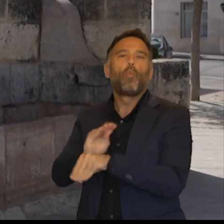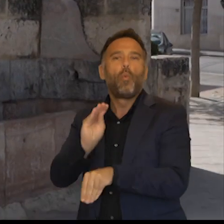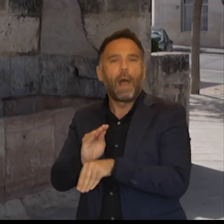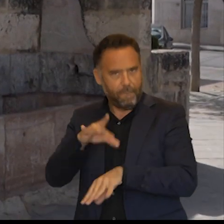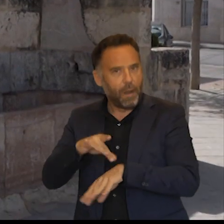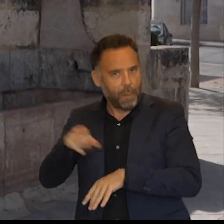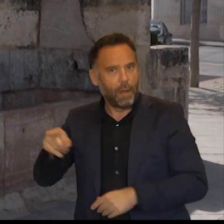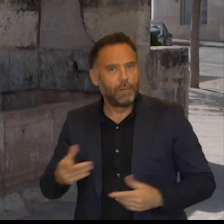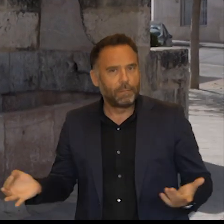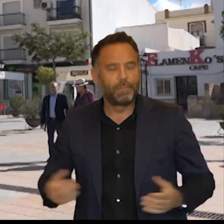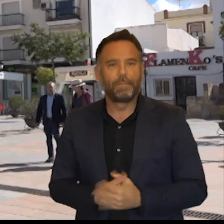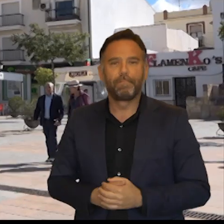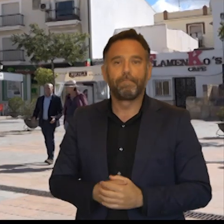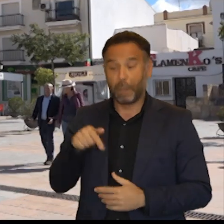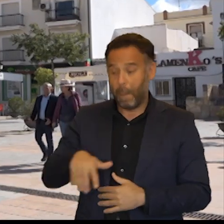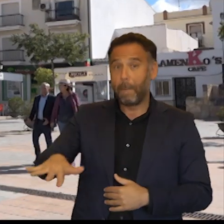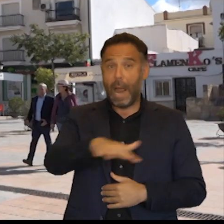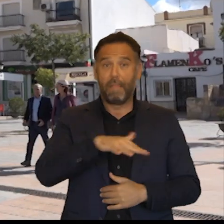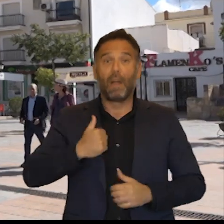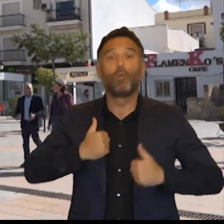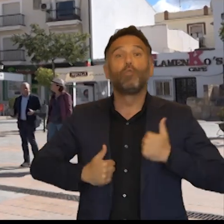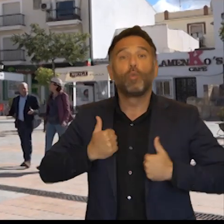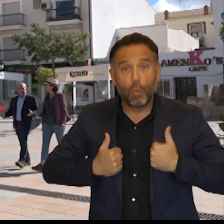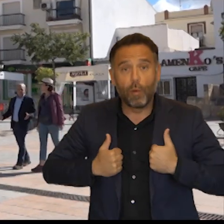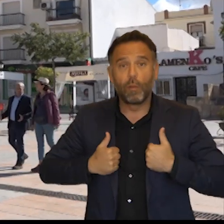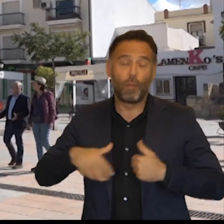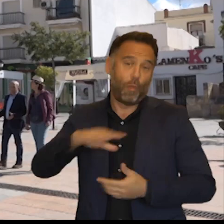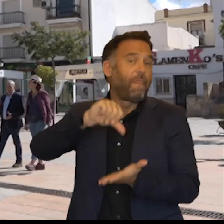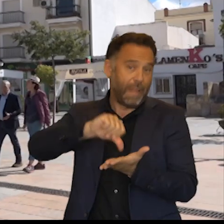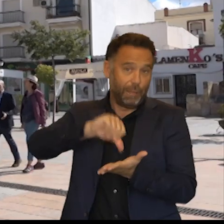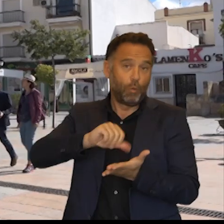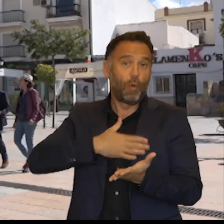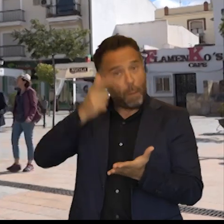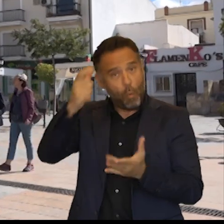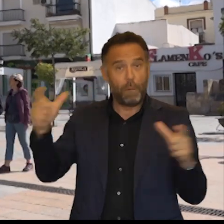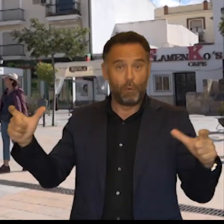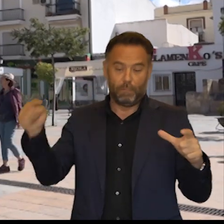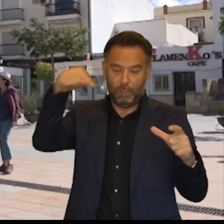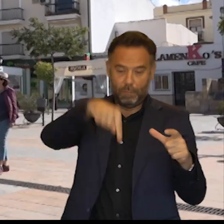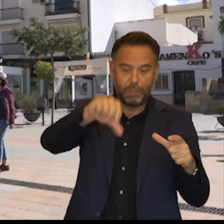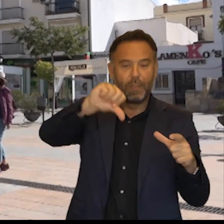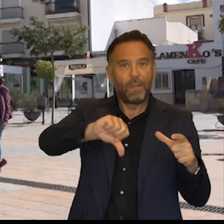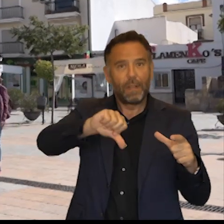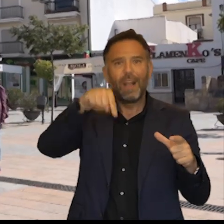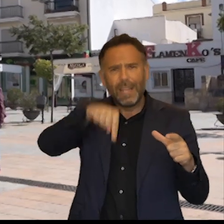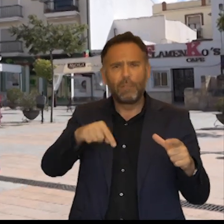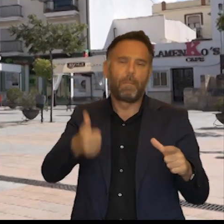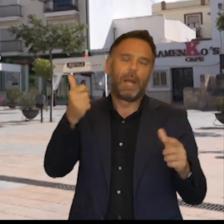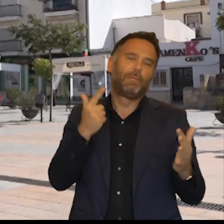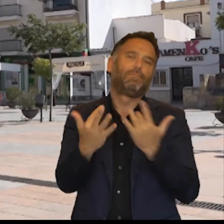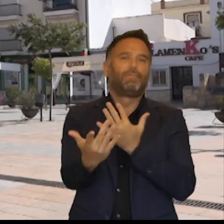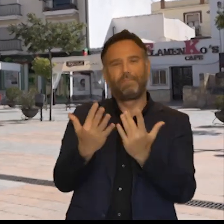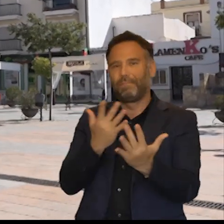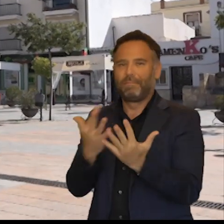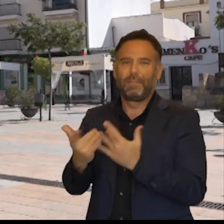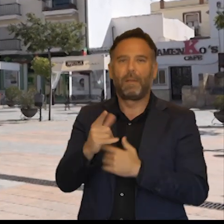enfermedad. Esta es la Plaza de la Constitución, que está ubicada en el centro de nuestro pueblo y es el lugar más concurrido de